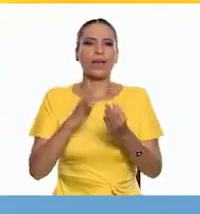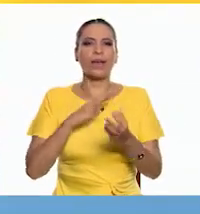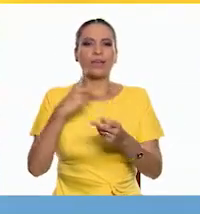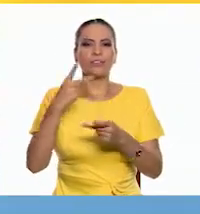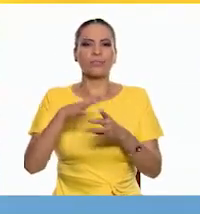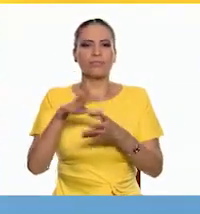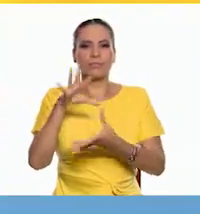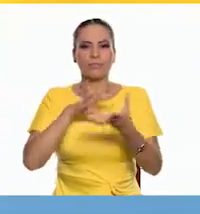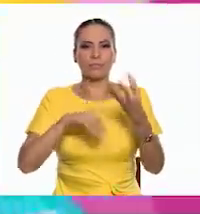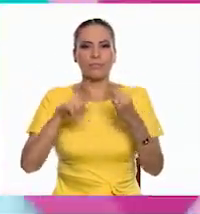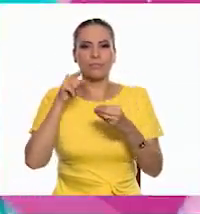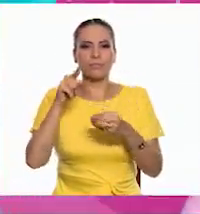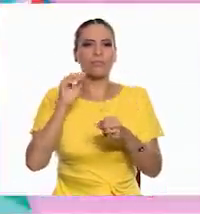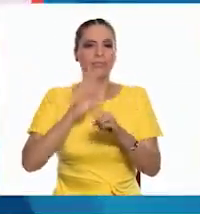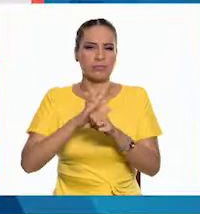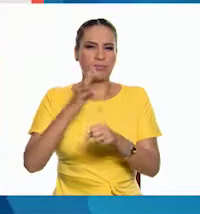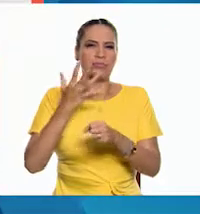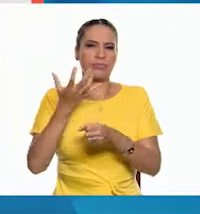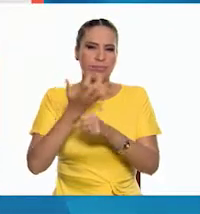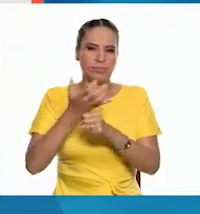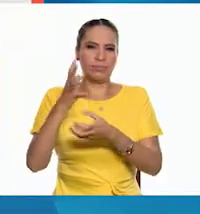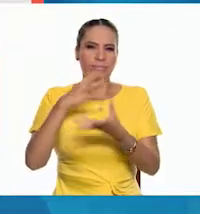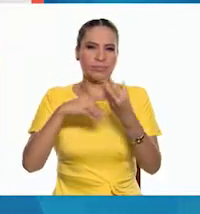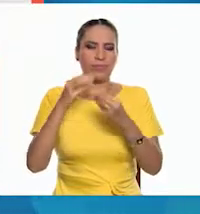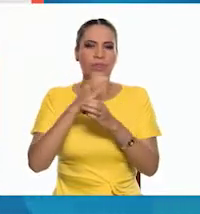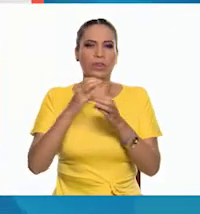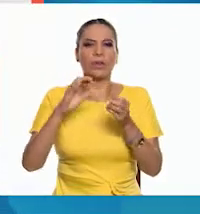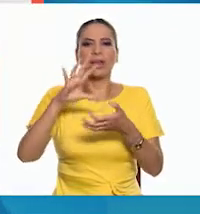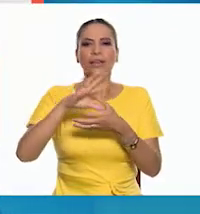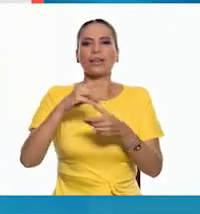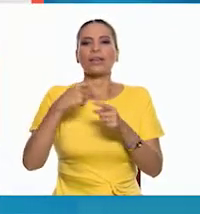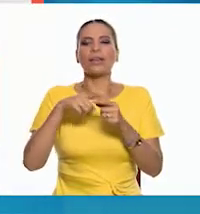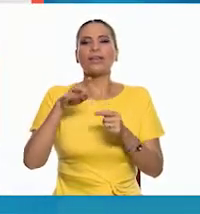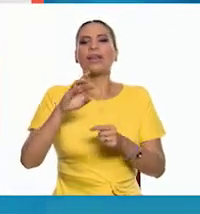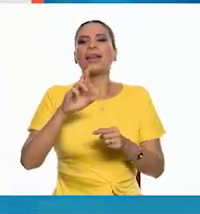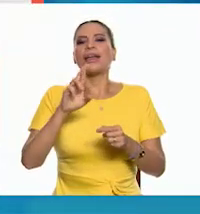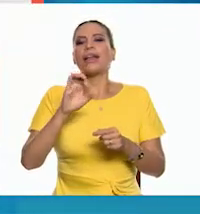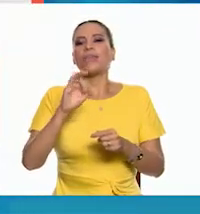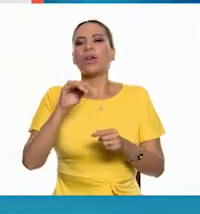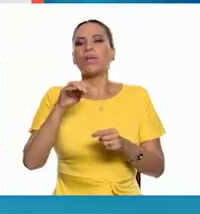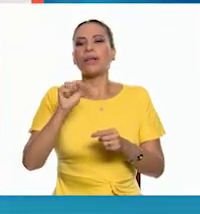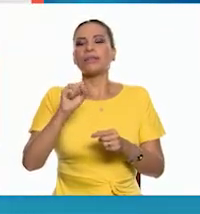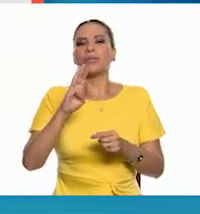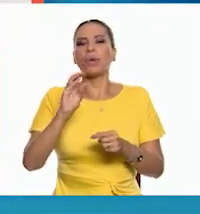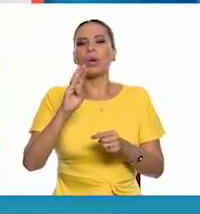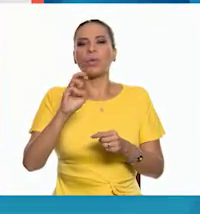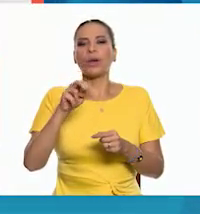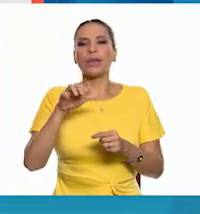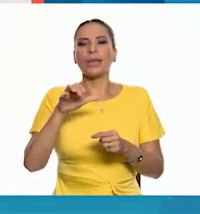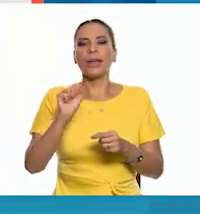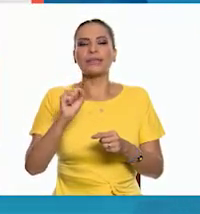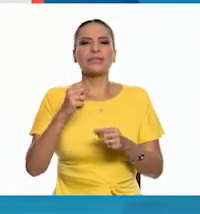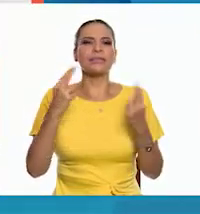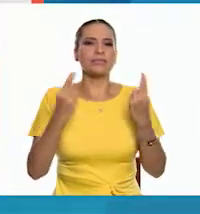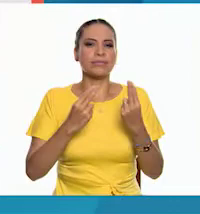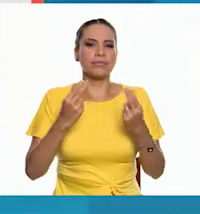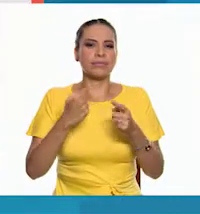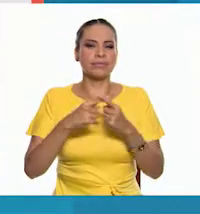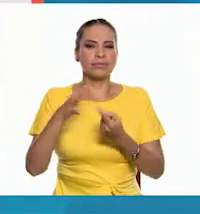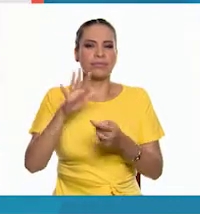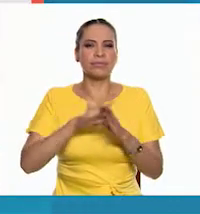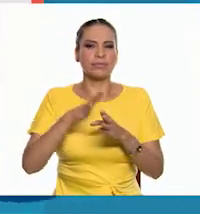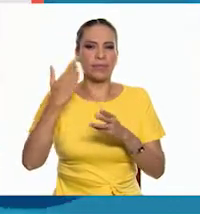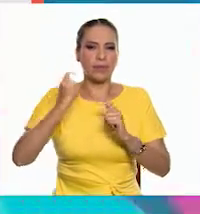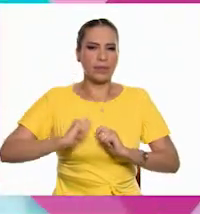sus posesiones americanas. Estas son conocidas como las reformas borbónicas, que respondieron a la necesidad de la